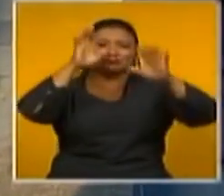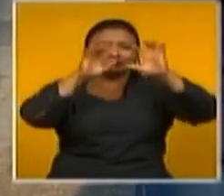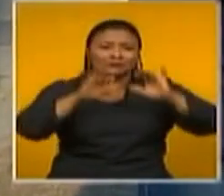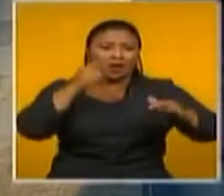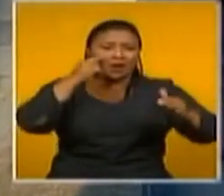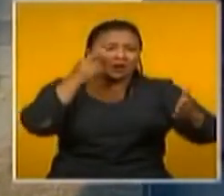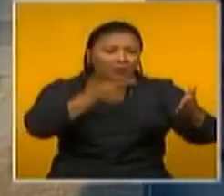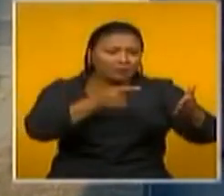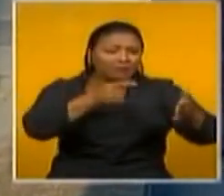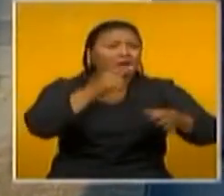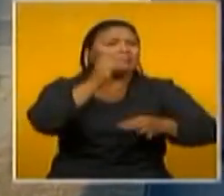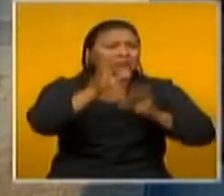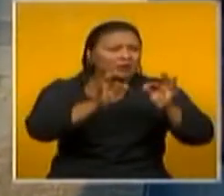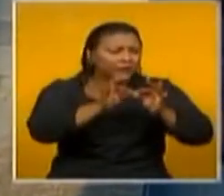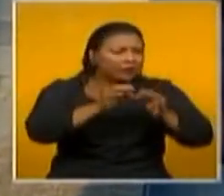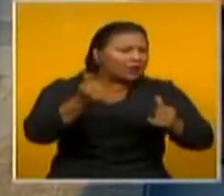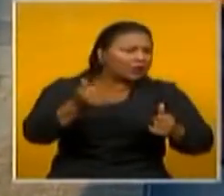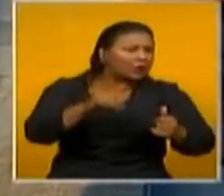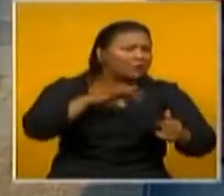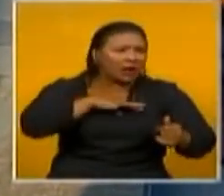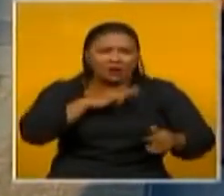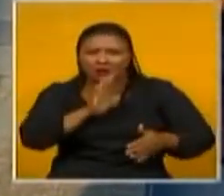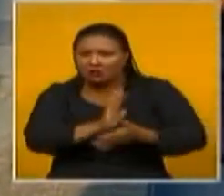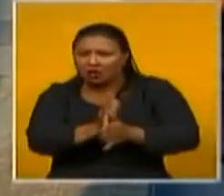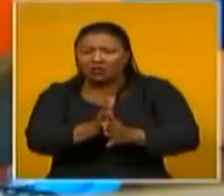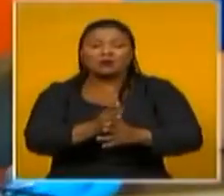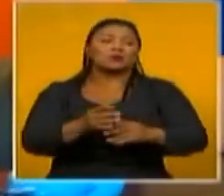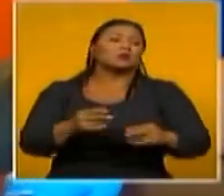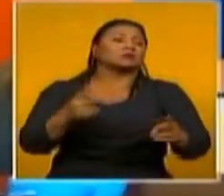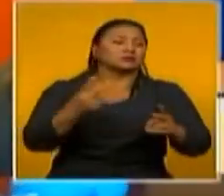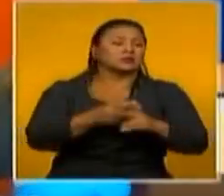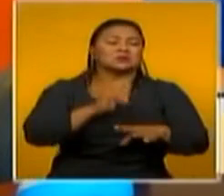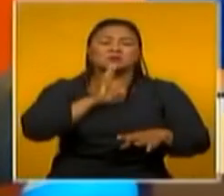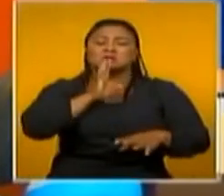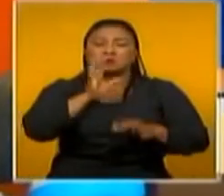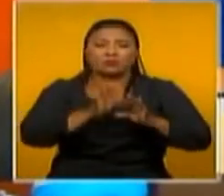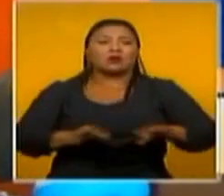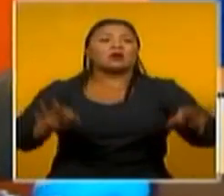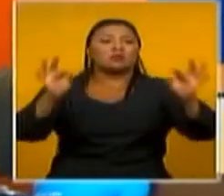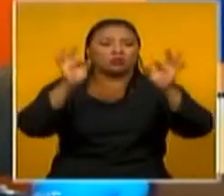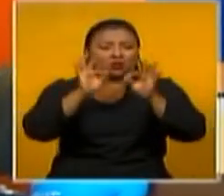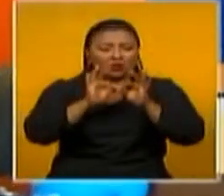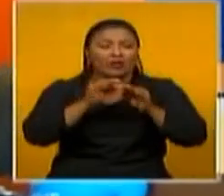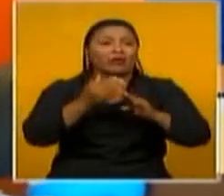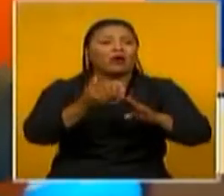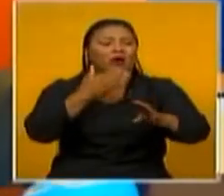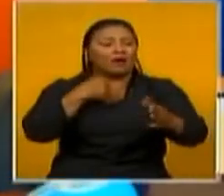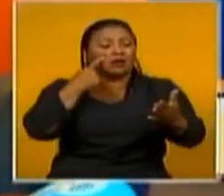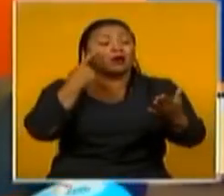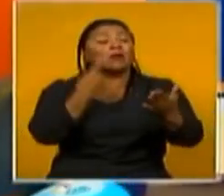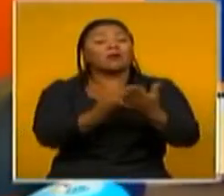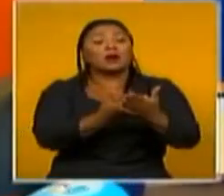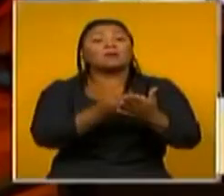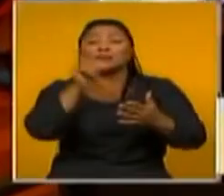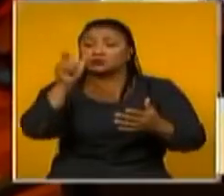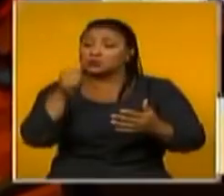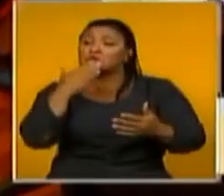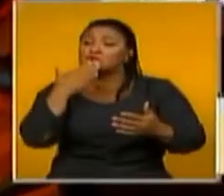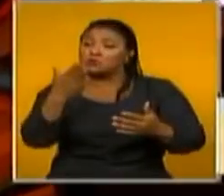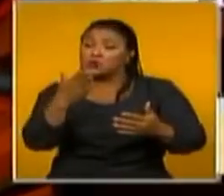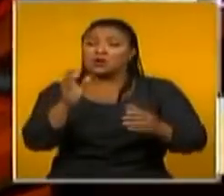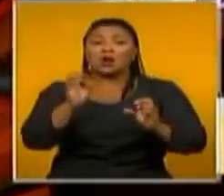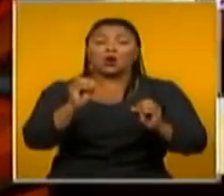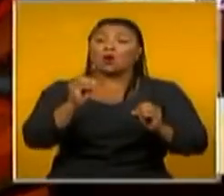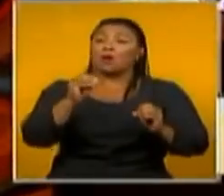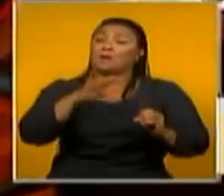referencias personales para evitar malas experiencias. Considere que mejor es prevenir antes que verse involucrado en líos